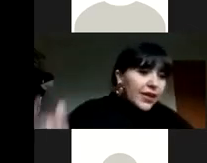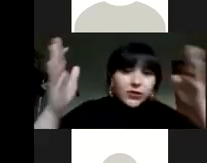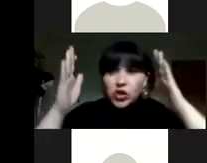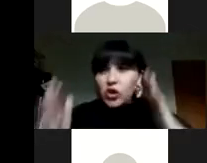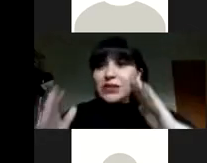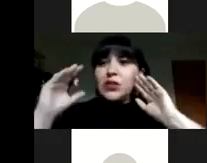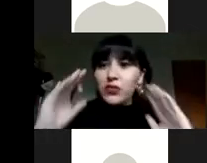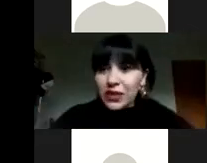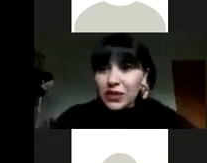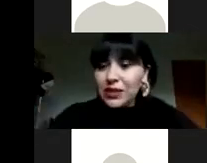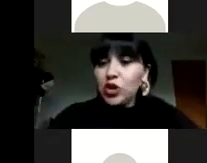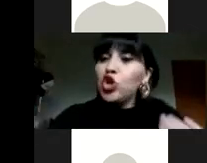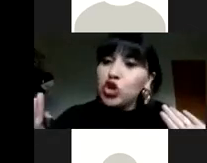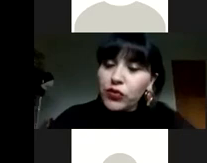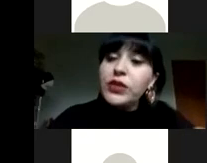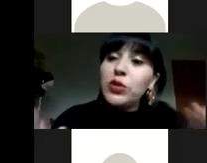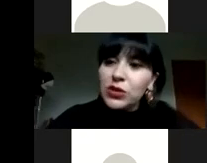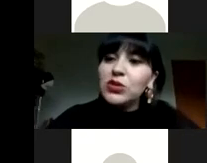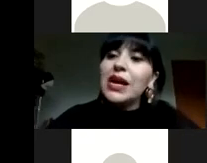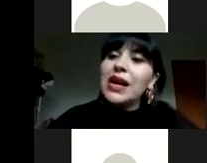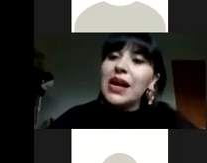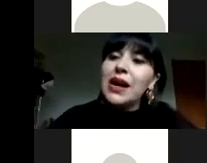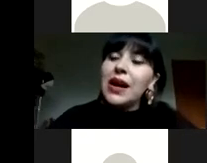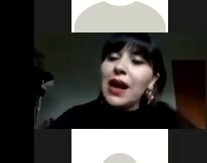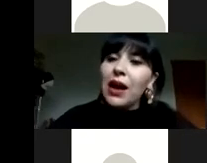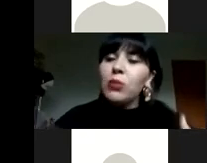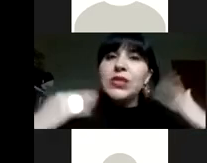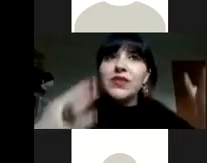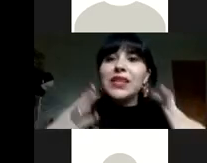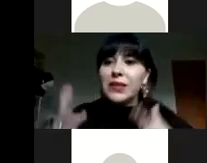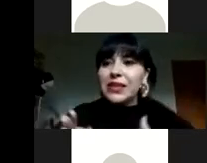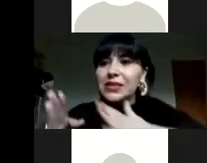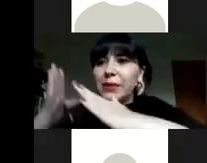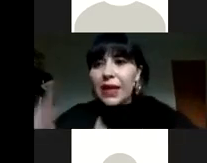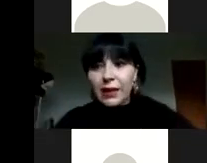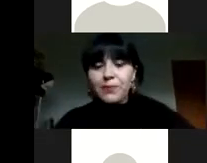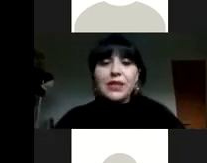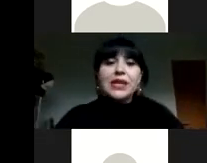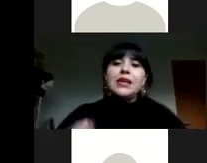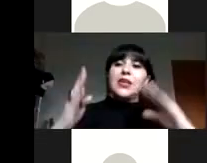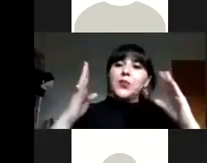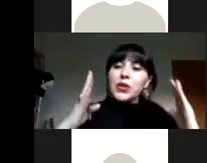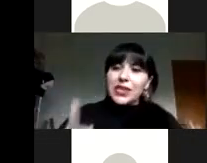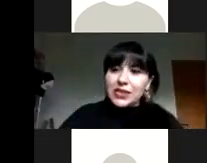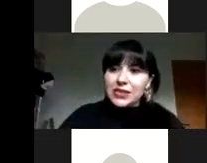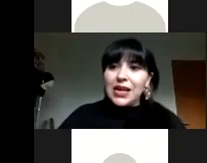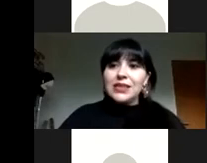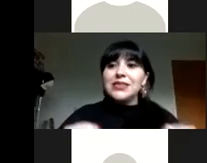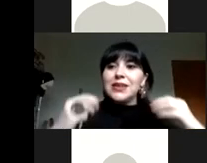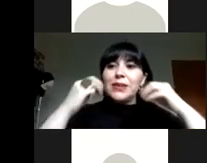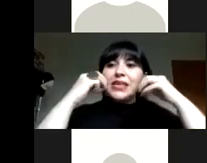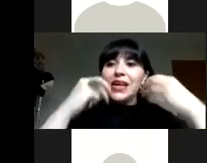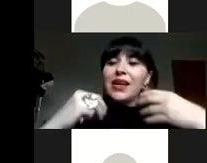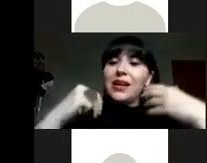tecnología, drogas y COVID no son fenómenos a observar de manera separada. Importancia